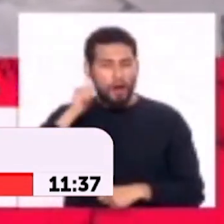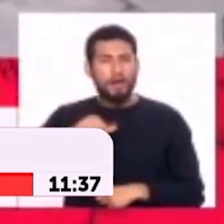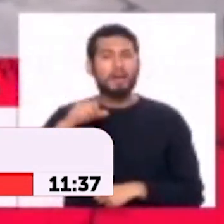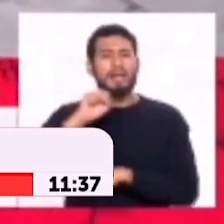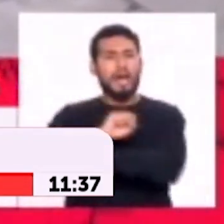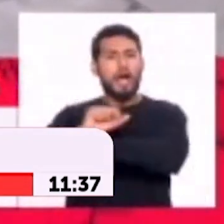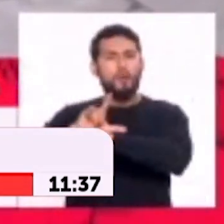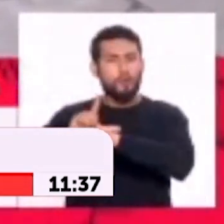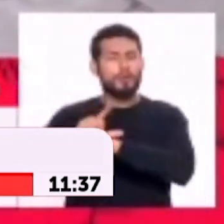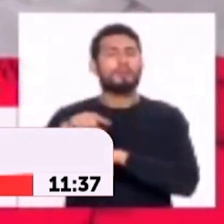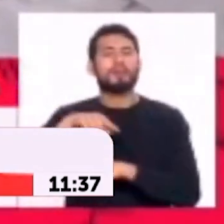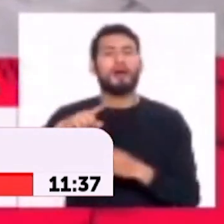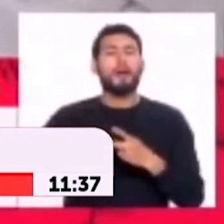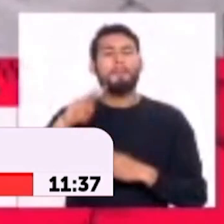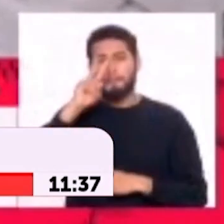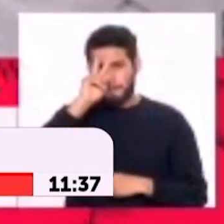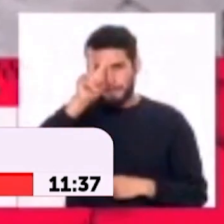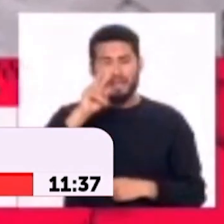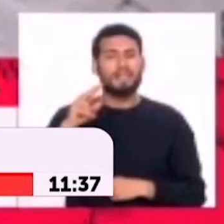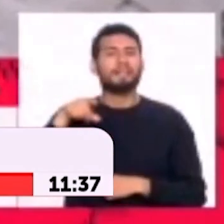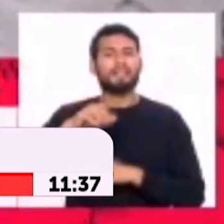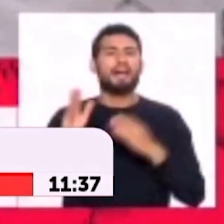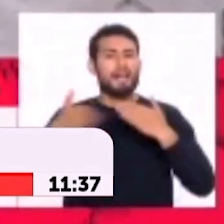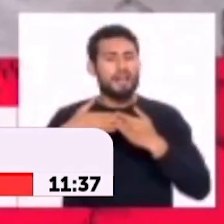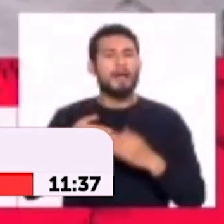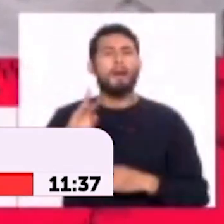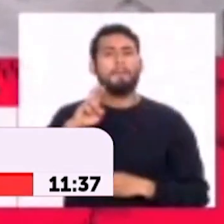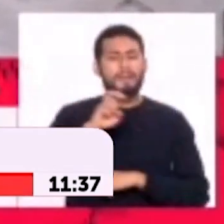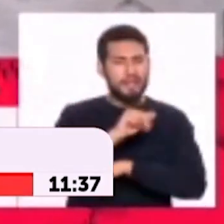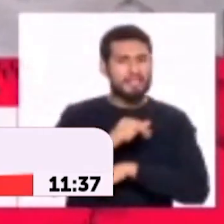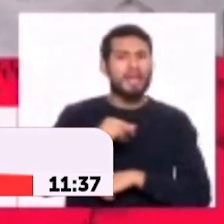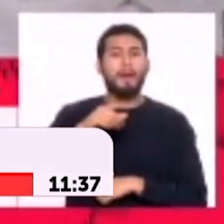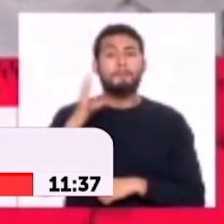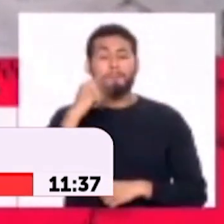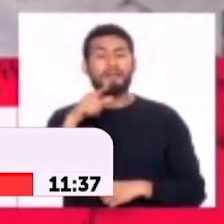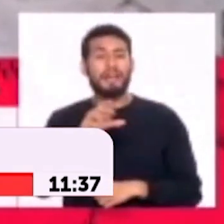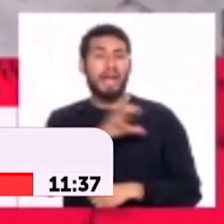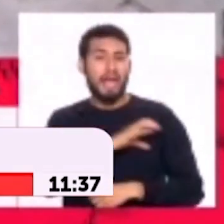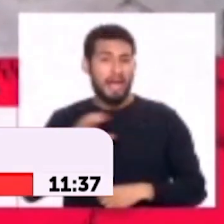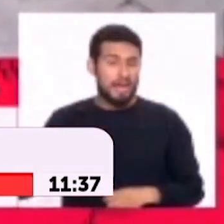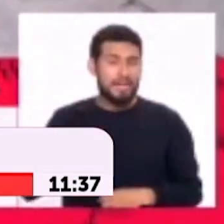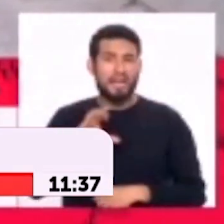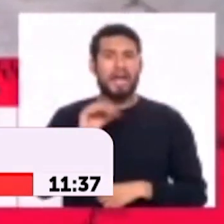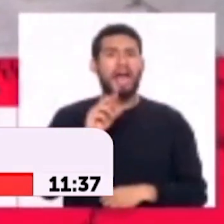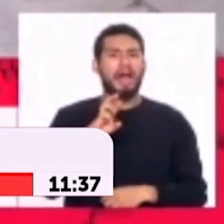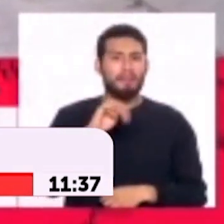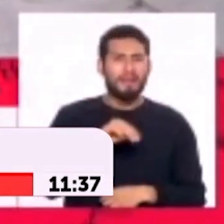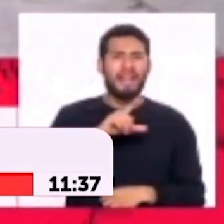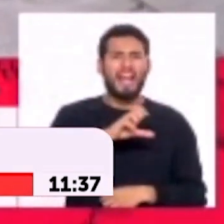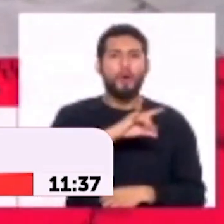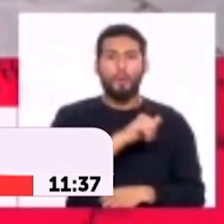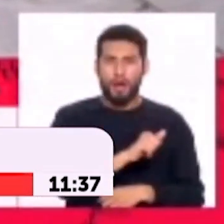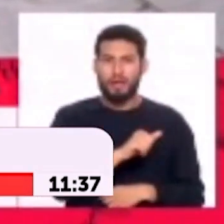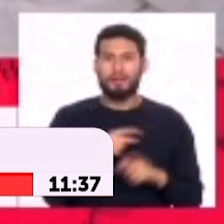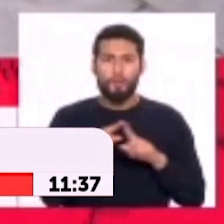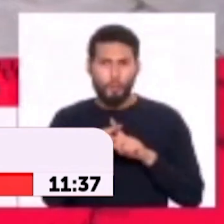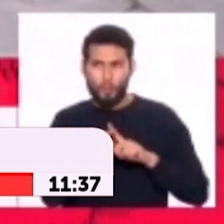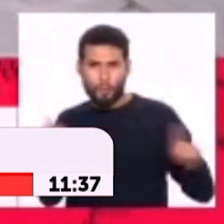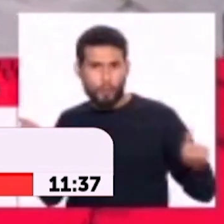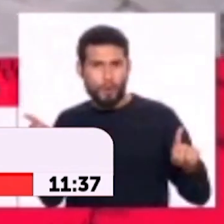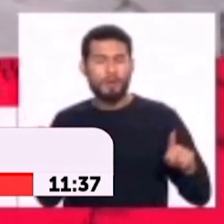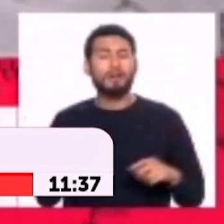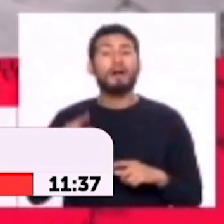Victoria, Cercado, Breña, Bellavista, Cercado del Callao y Carmen de la Lego. Además,